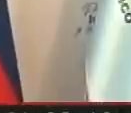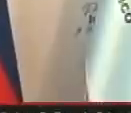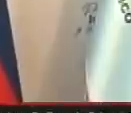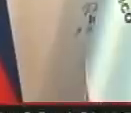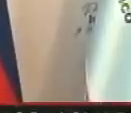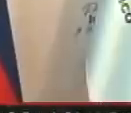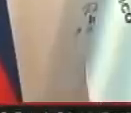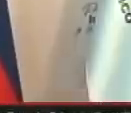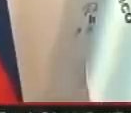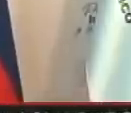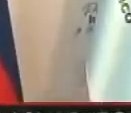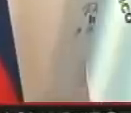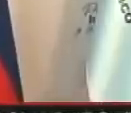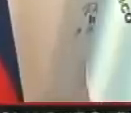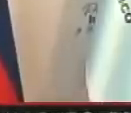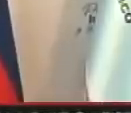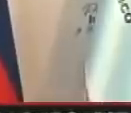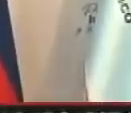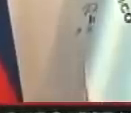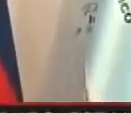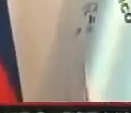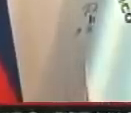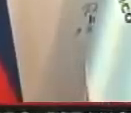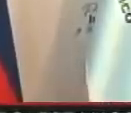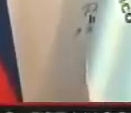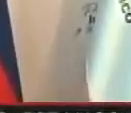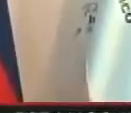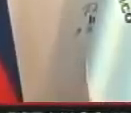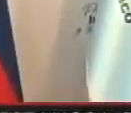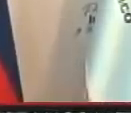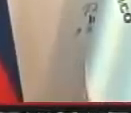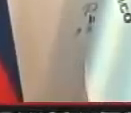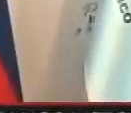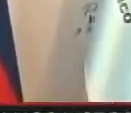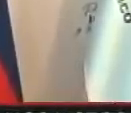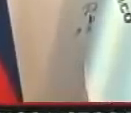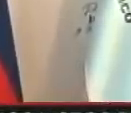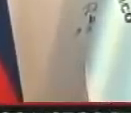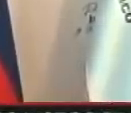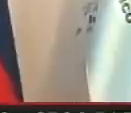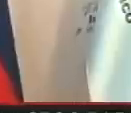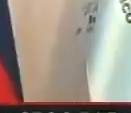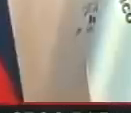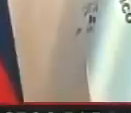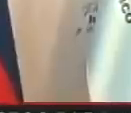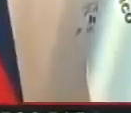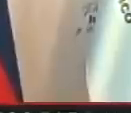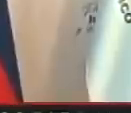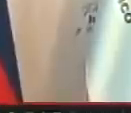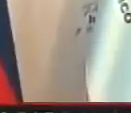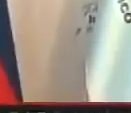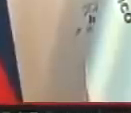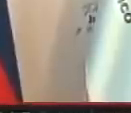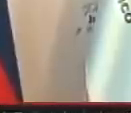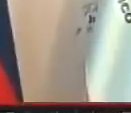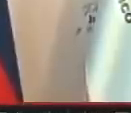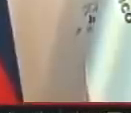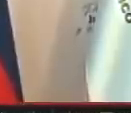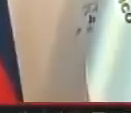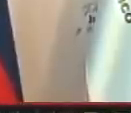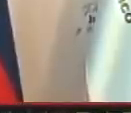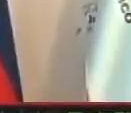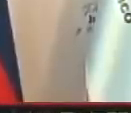importantes en relación a una nueva ofensiva, un intento como